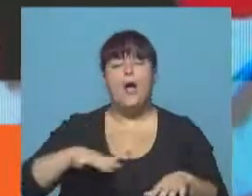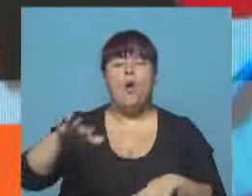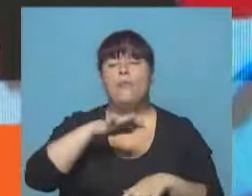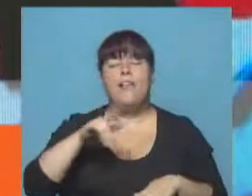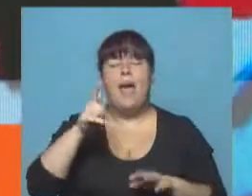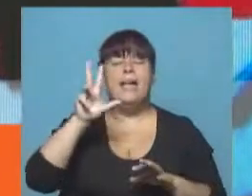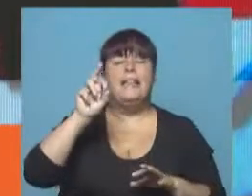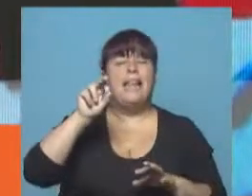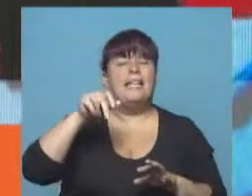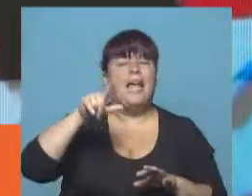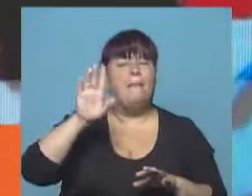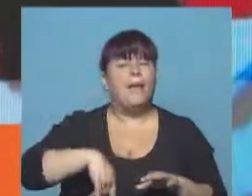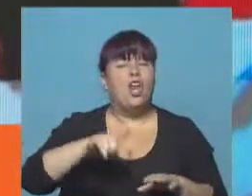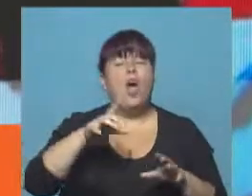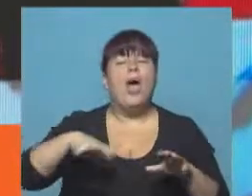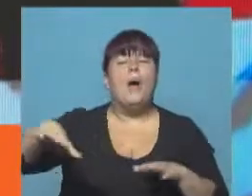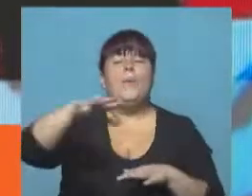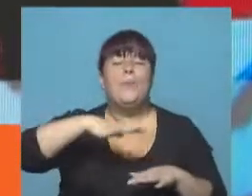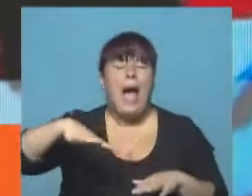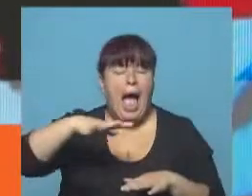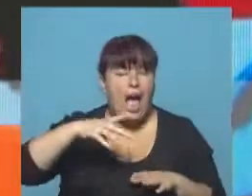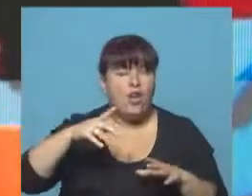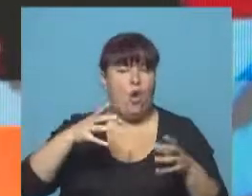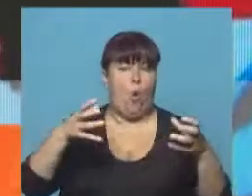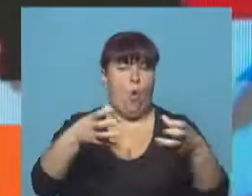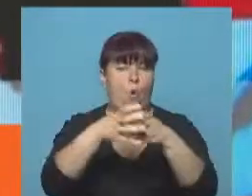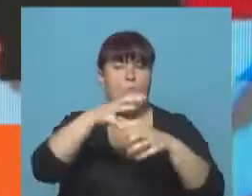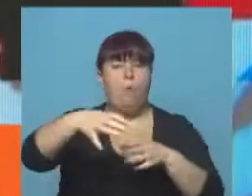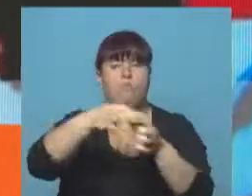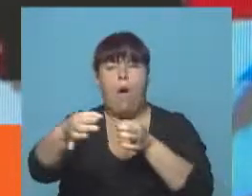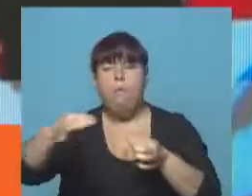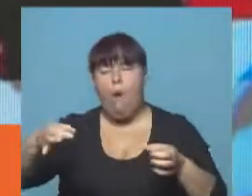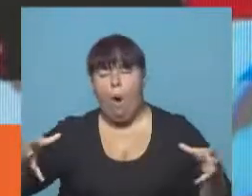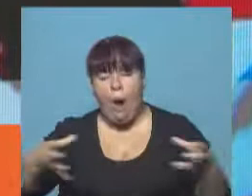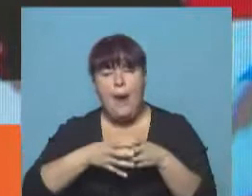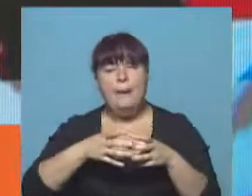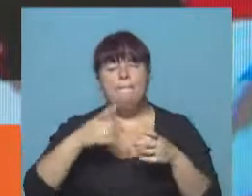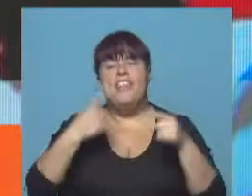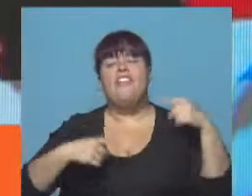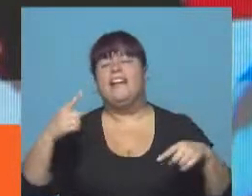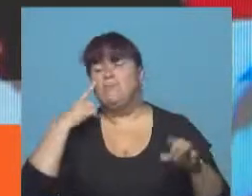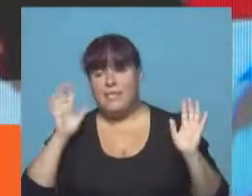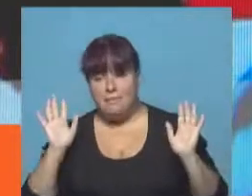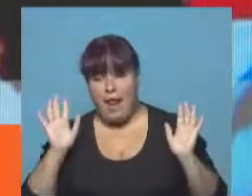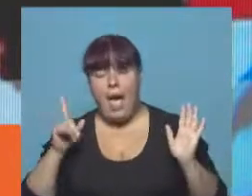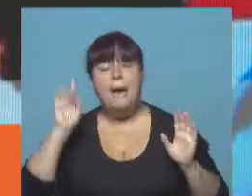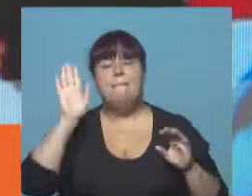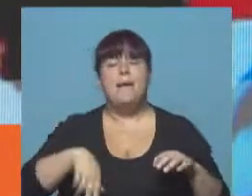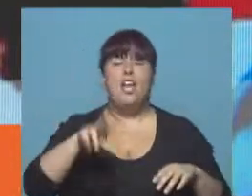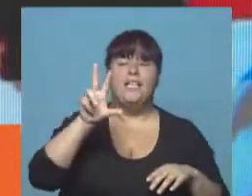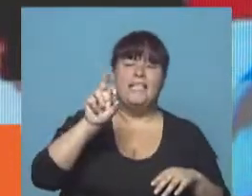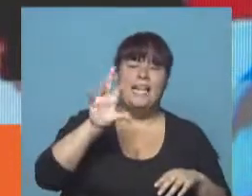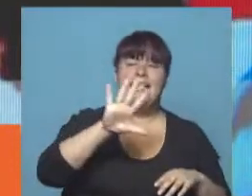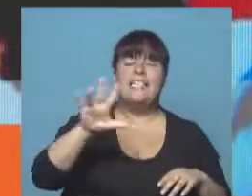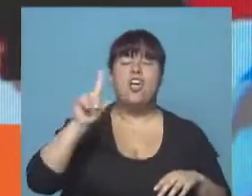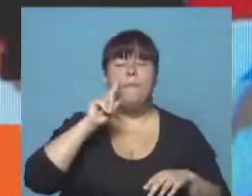que no superan los 30, no comunidades, distritos, que son un conjunto de pueblos que no superan, distritos son los municipios, que no superan los 30 a